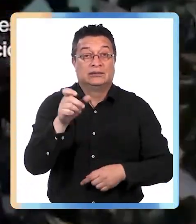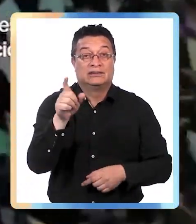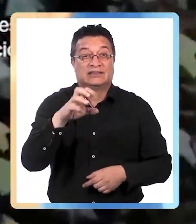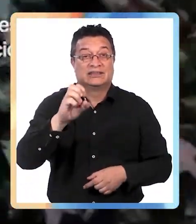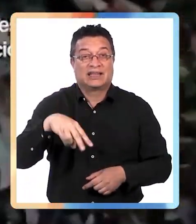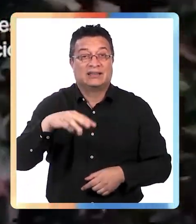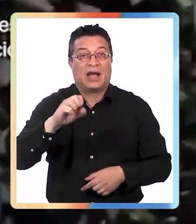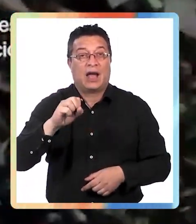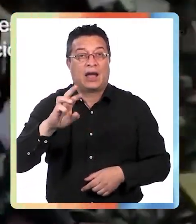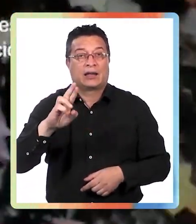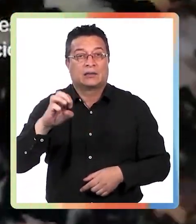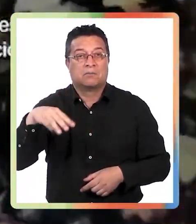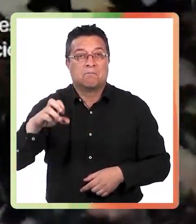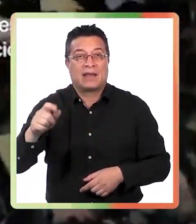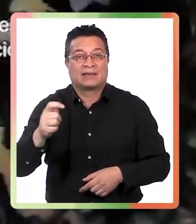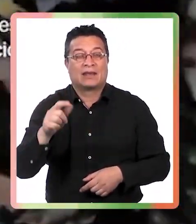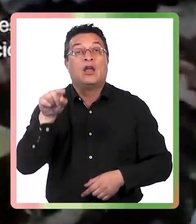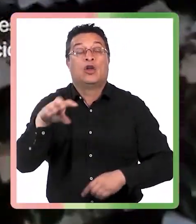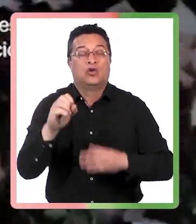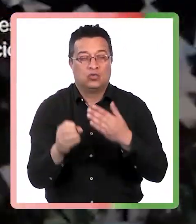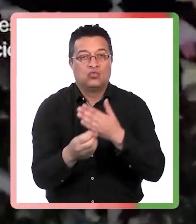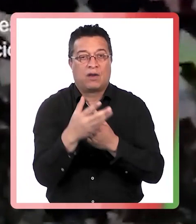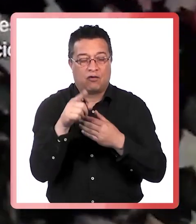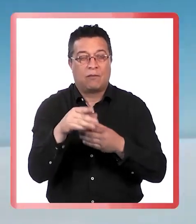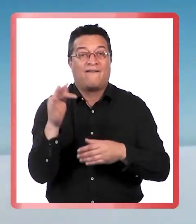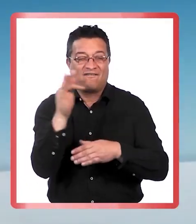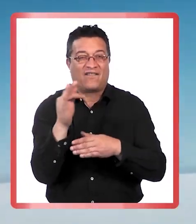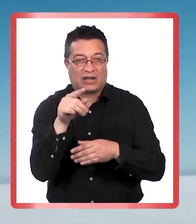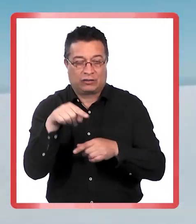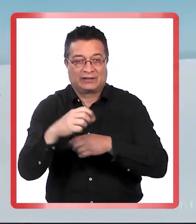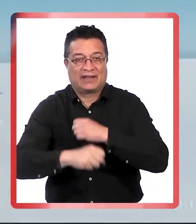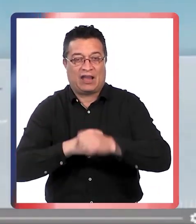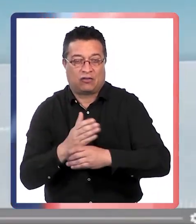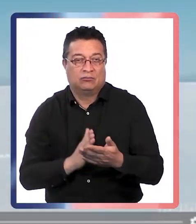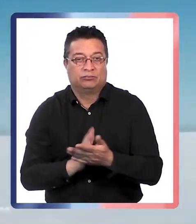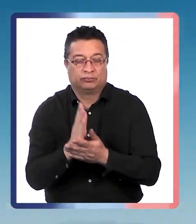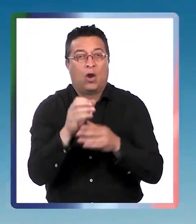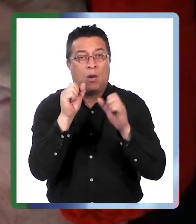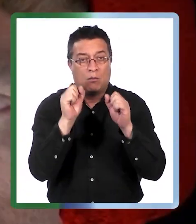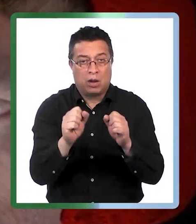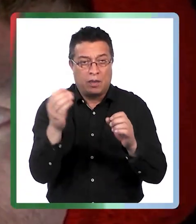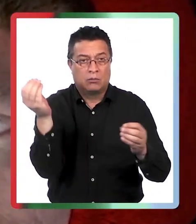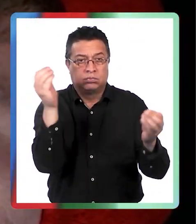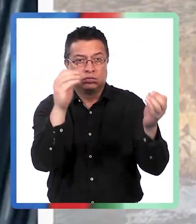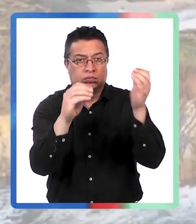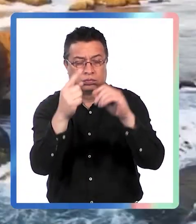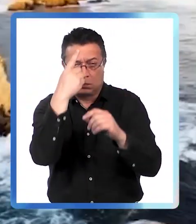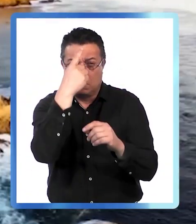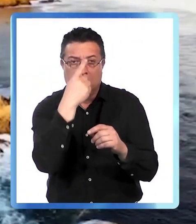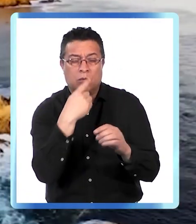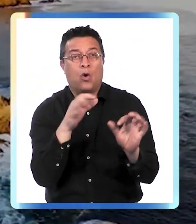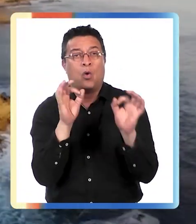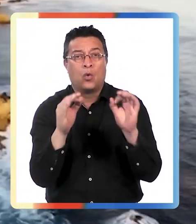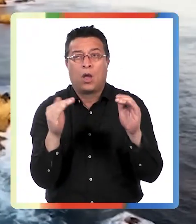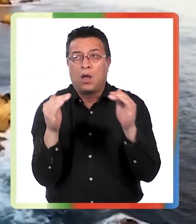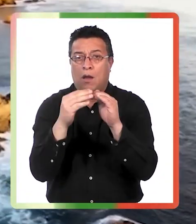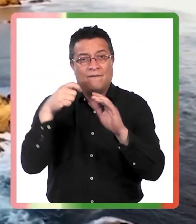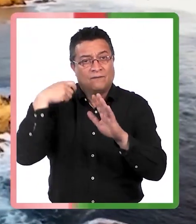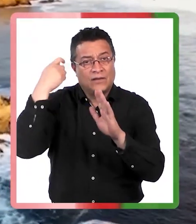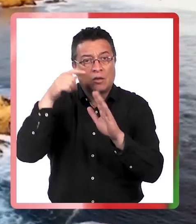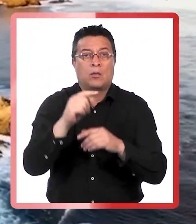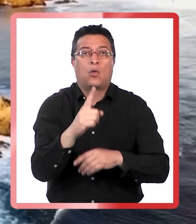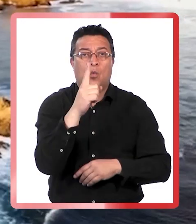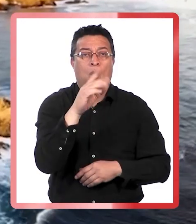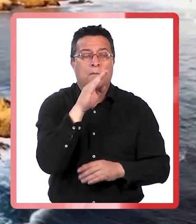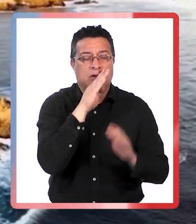Altman presentó el nuevo modelo Sora en febrero de este año, el cual es capaz de crear escenas realistas de video de hasta